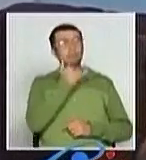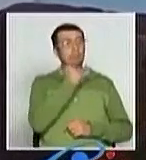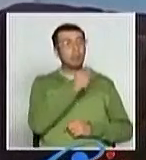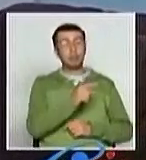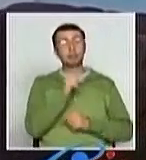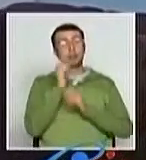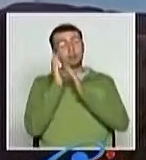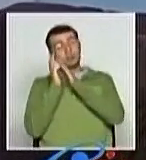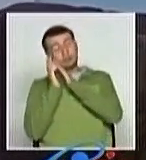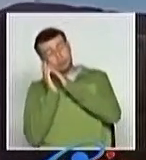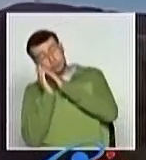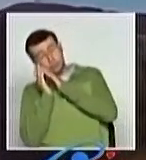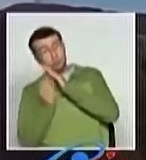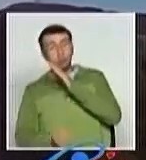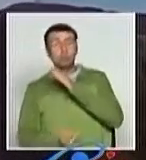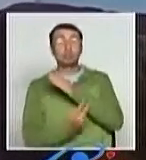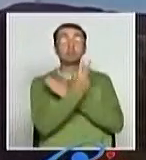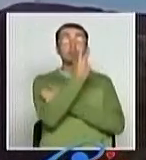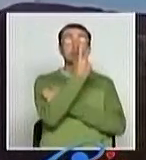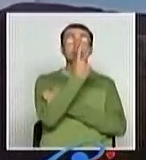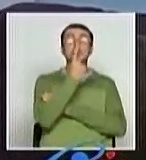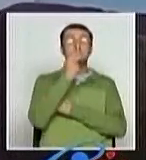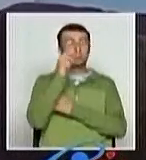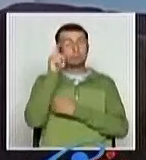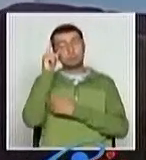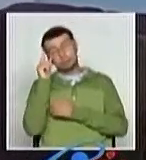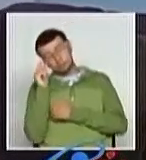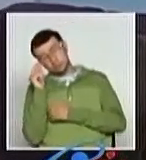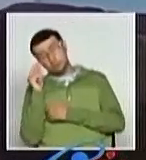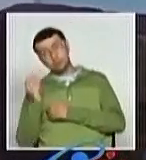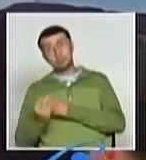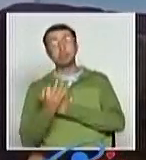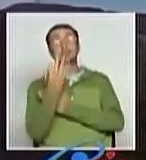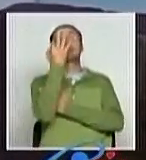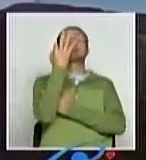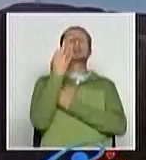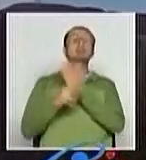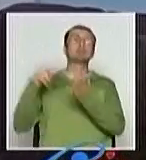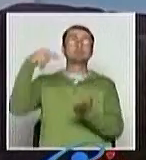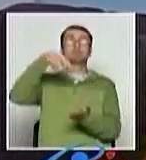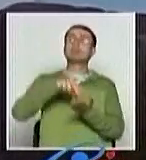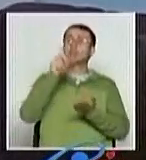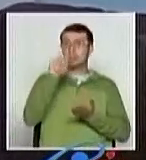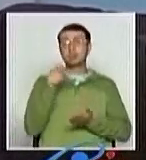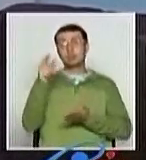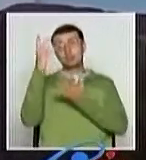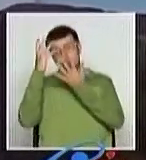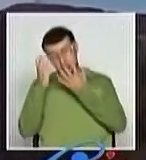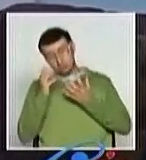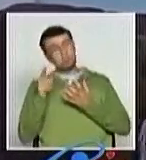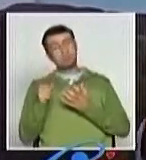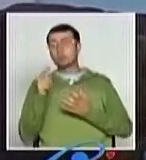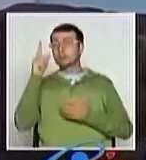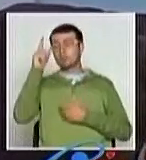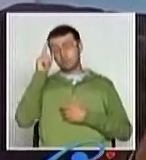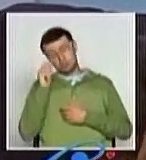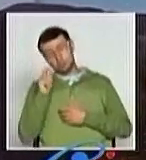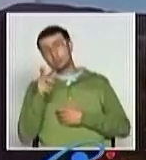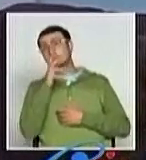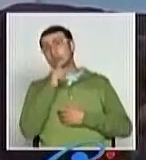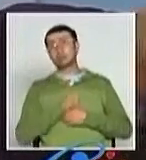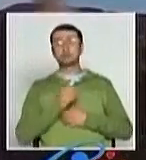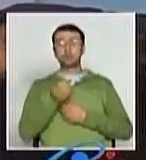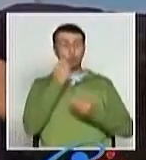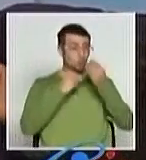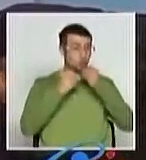bien se acostaba a las 2 de la mañana se levanta las 3 de la mañana una sola hora dormía porque eso le pasa al depresivo no duerme alteración en alimentación